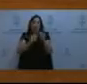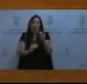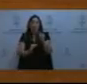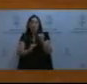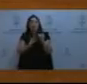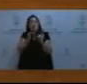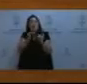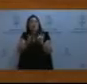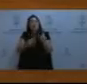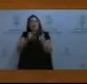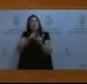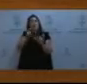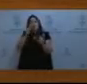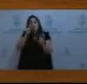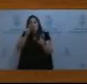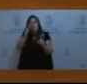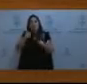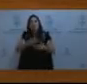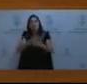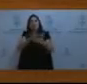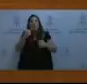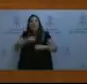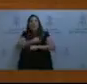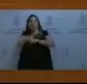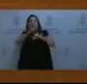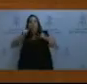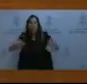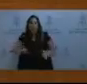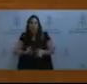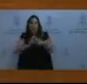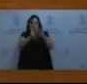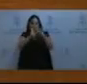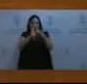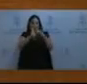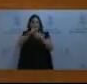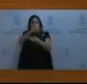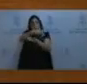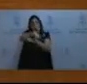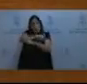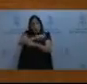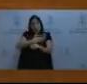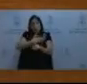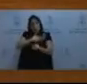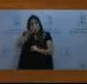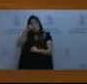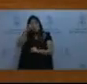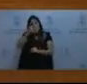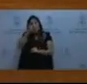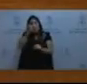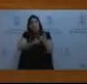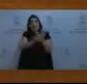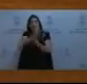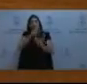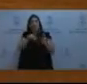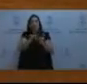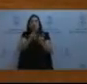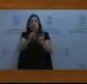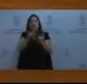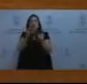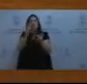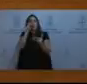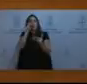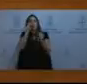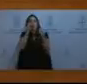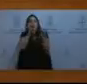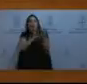destinos turísticos y ofertas consolidadas en torno al cuidado del patrimonio cultural y su desarrollo como turismo arqueológico. Vamos a ver,